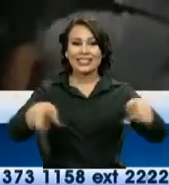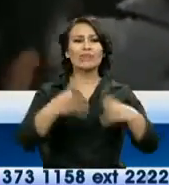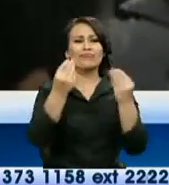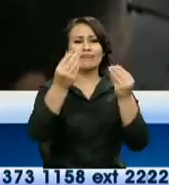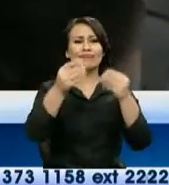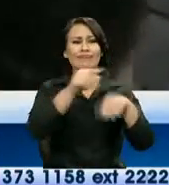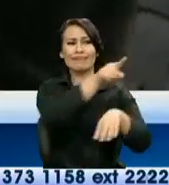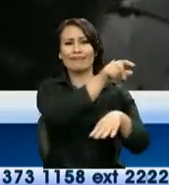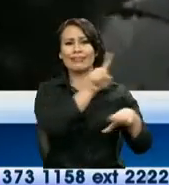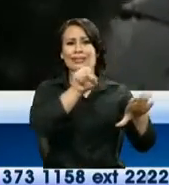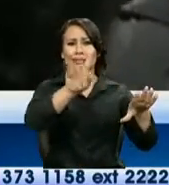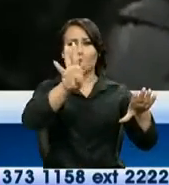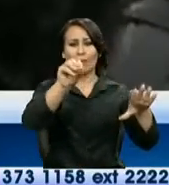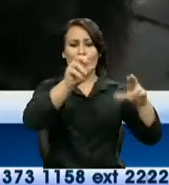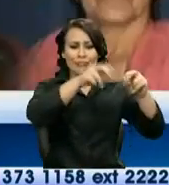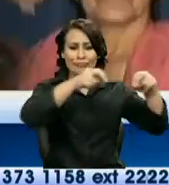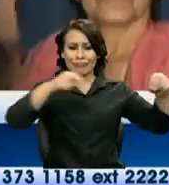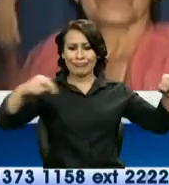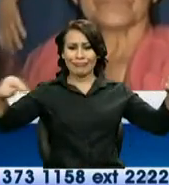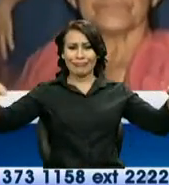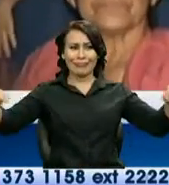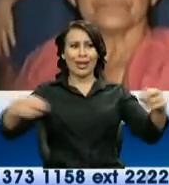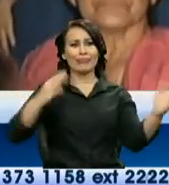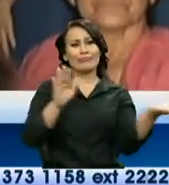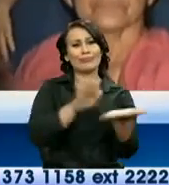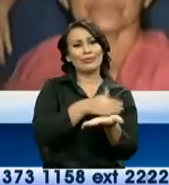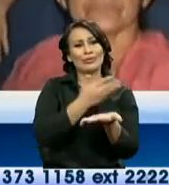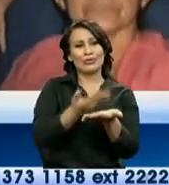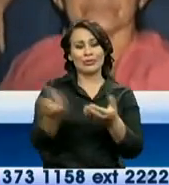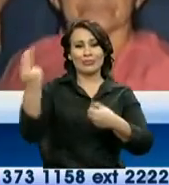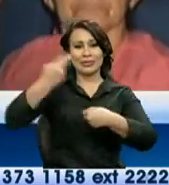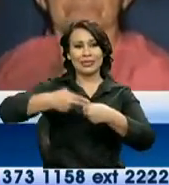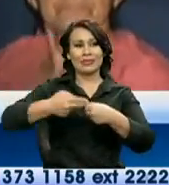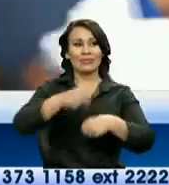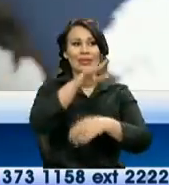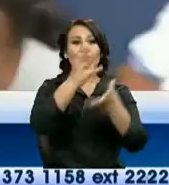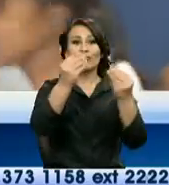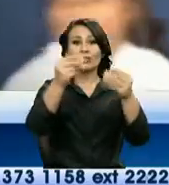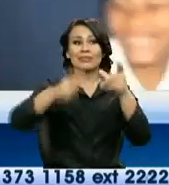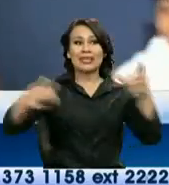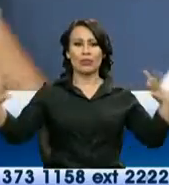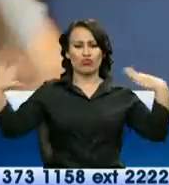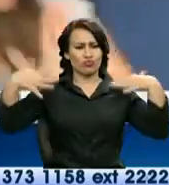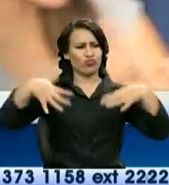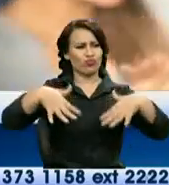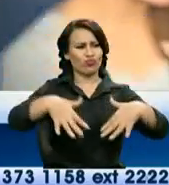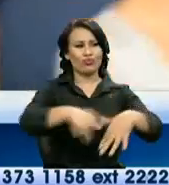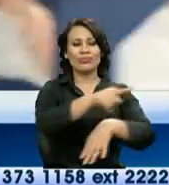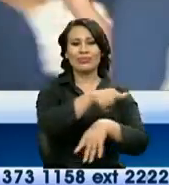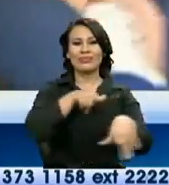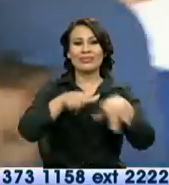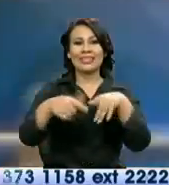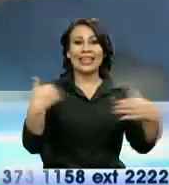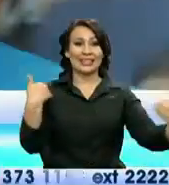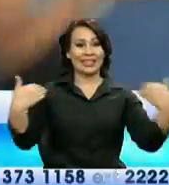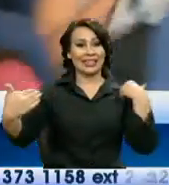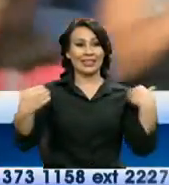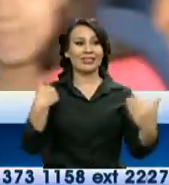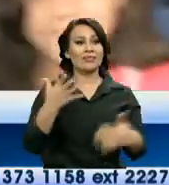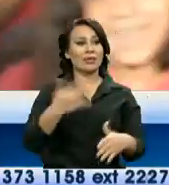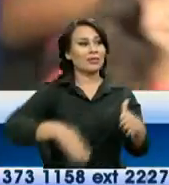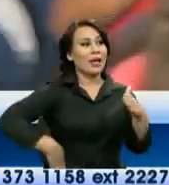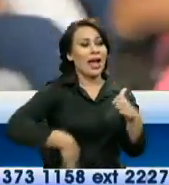Alrededor de 140 músicos en escena cautivaron al público que copó este teatro. Teatro que tiene una capacidad